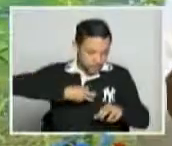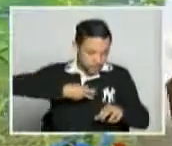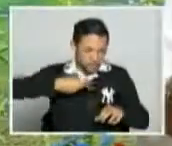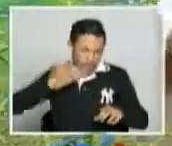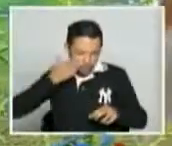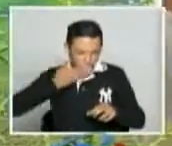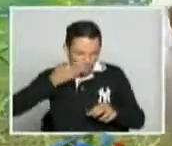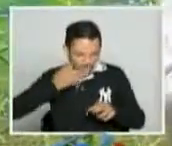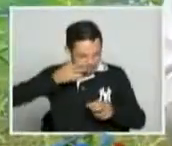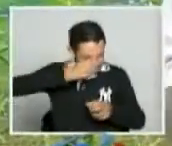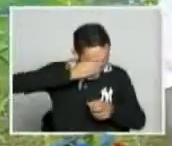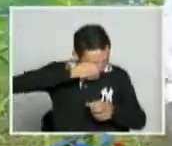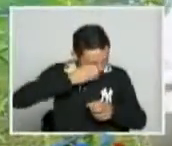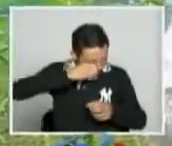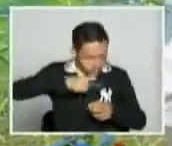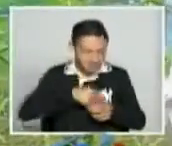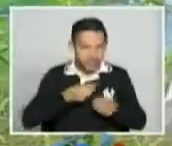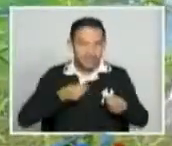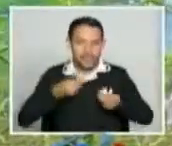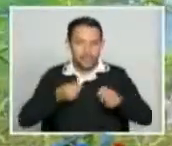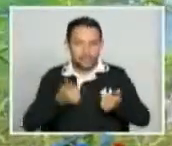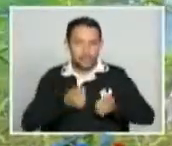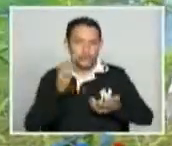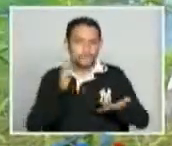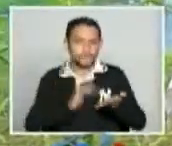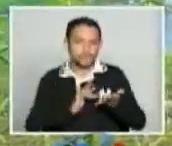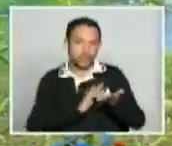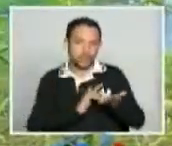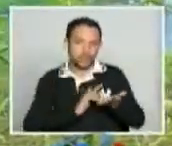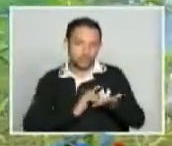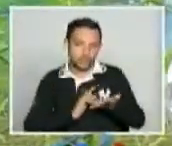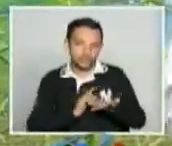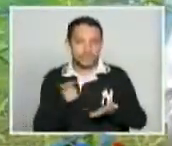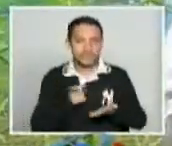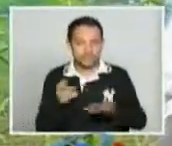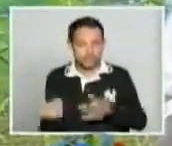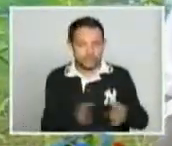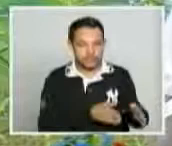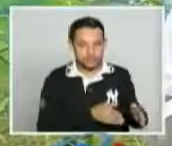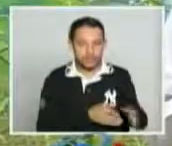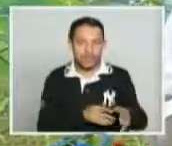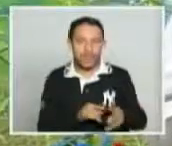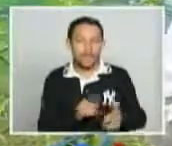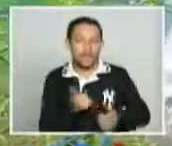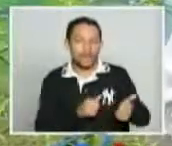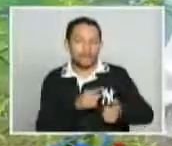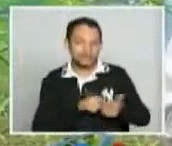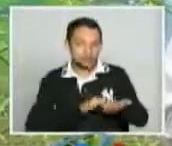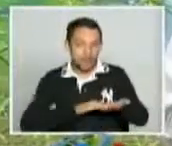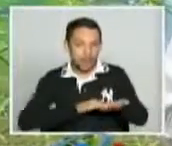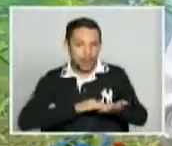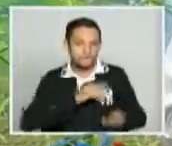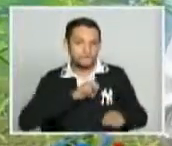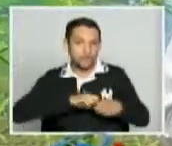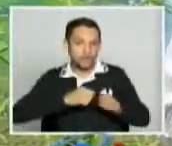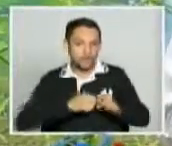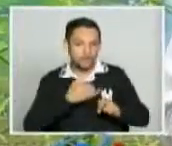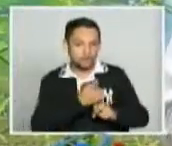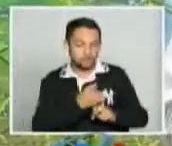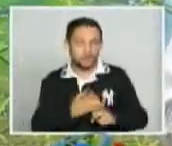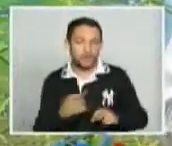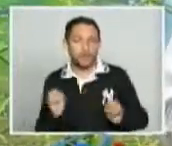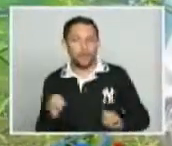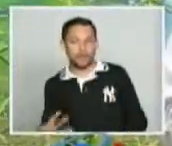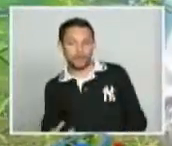al microscopio, nos va a decir qué lesión tiene la persona. Porque puede ser un quistecito, pero puede ser un cáncer.